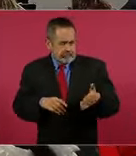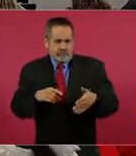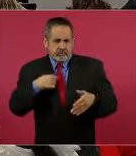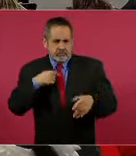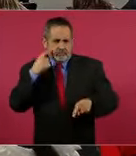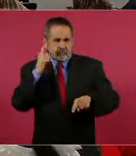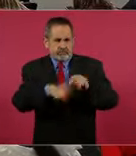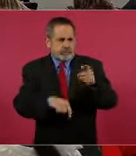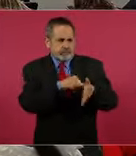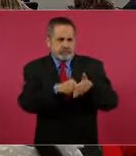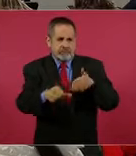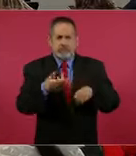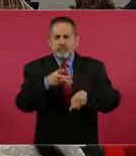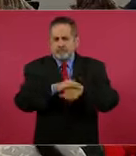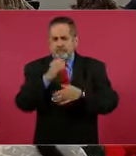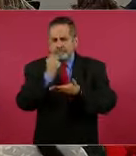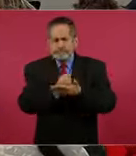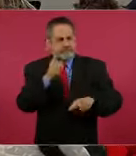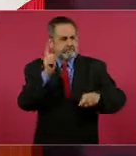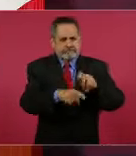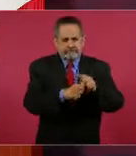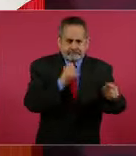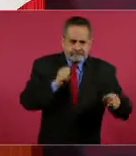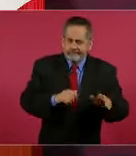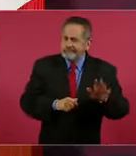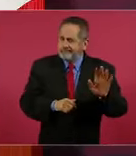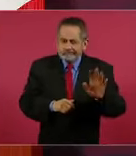los permisos. En el tratado